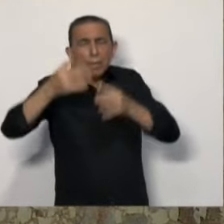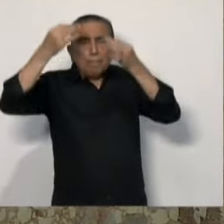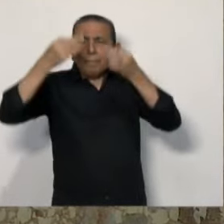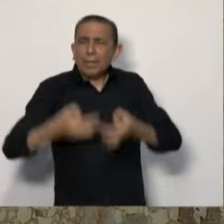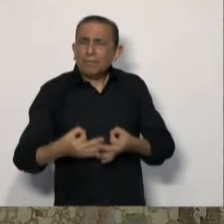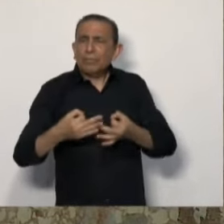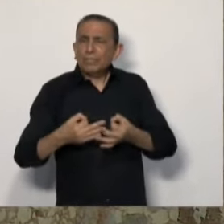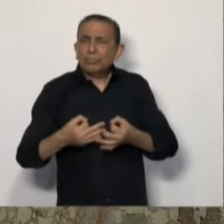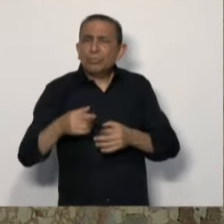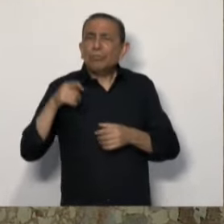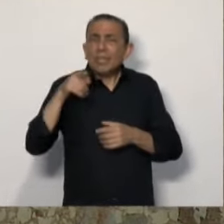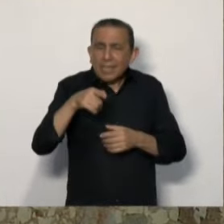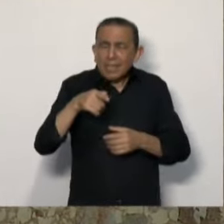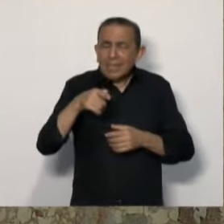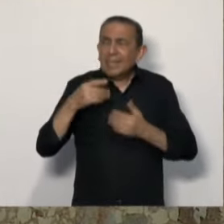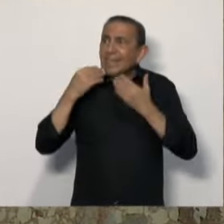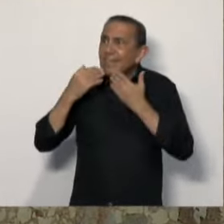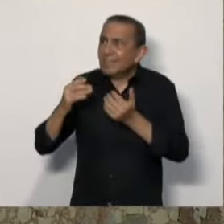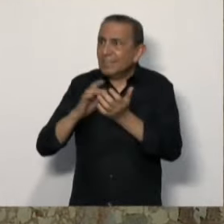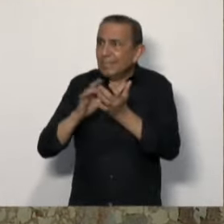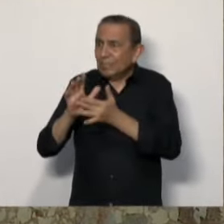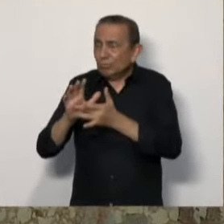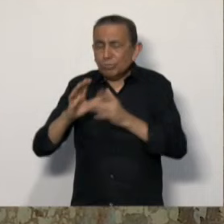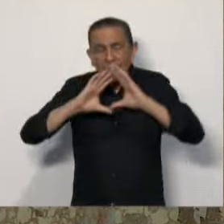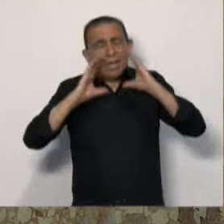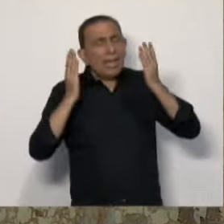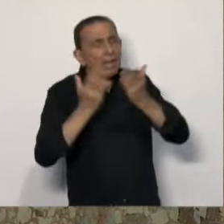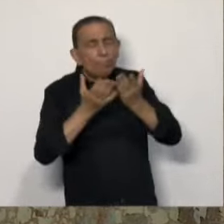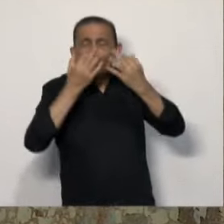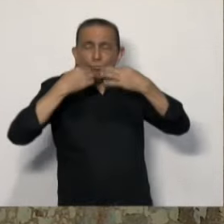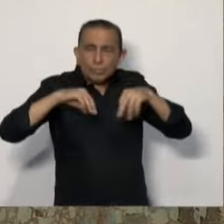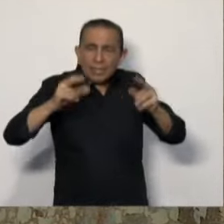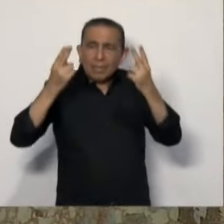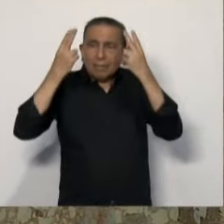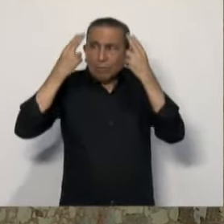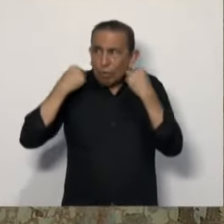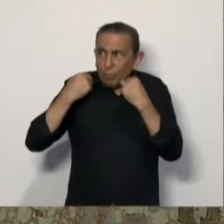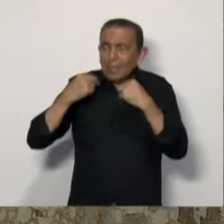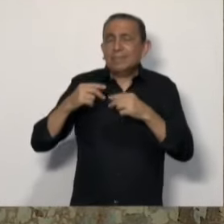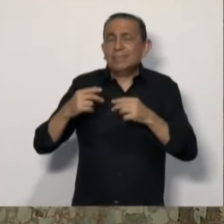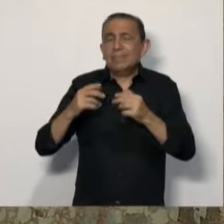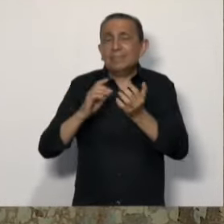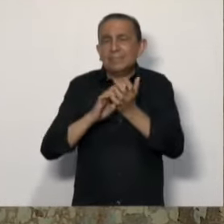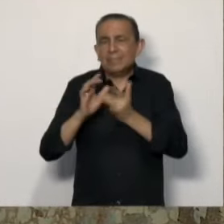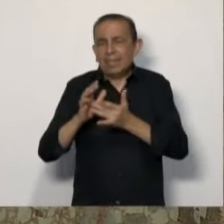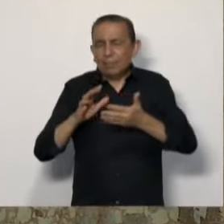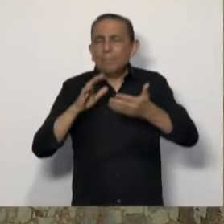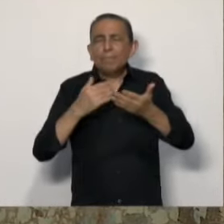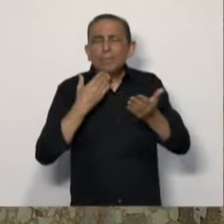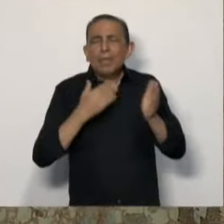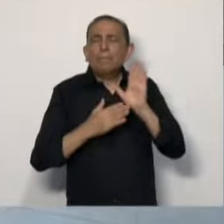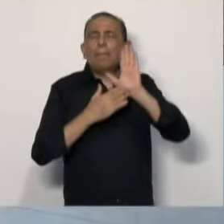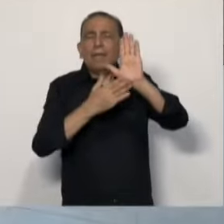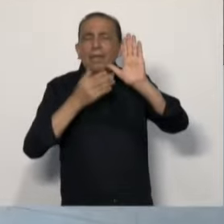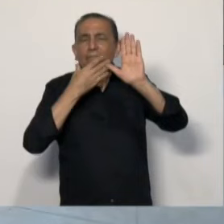y llegó a ser causa de salvación eterna para todos los que le obedecen. Palabra de Dios.